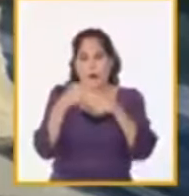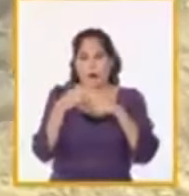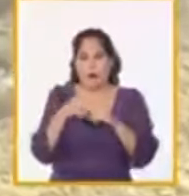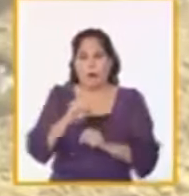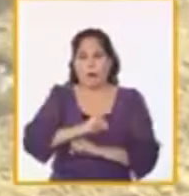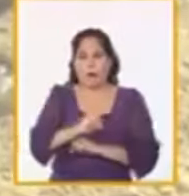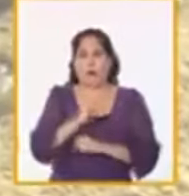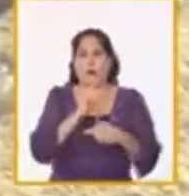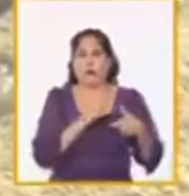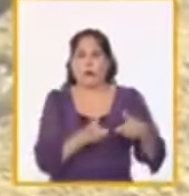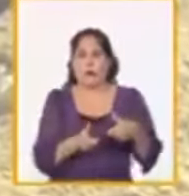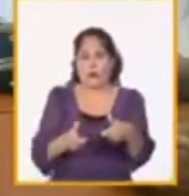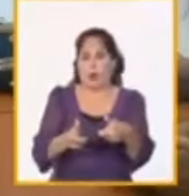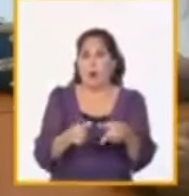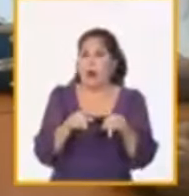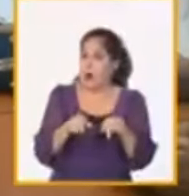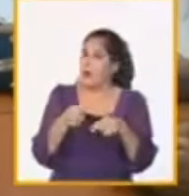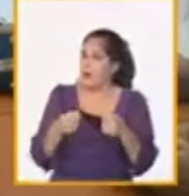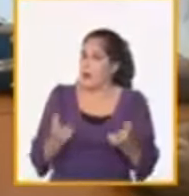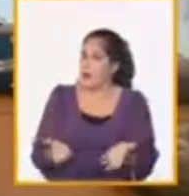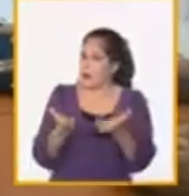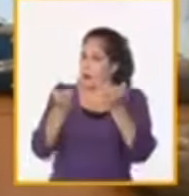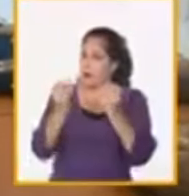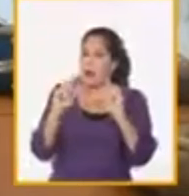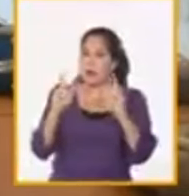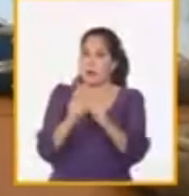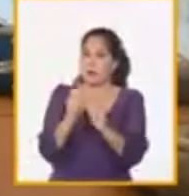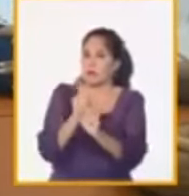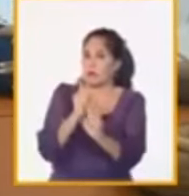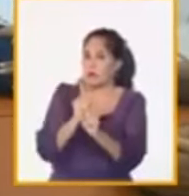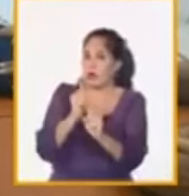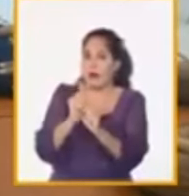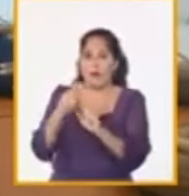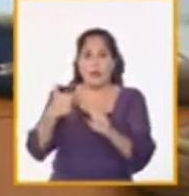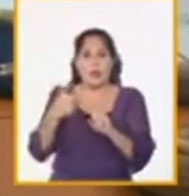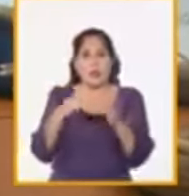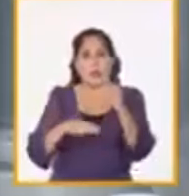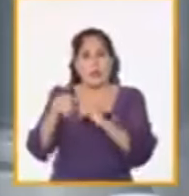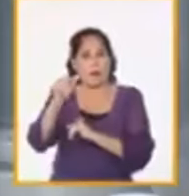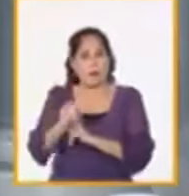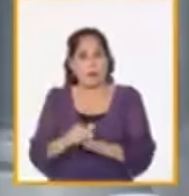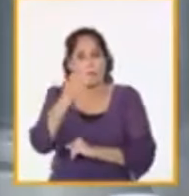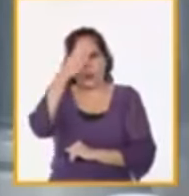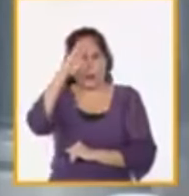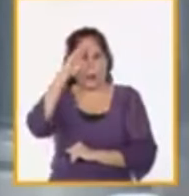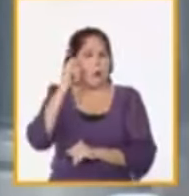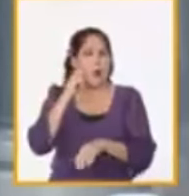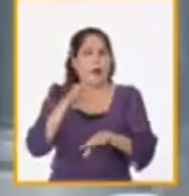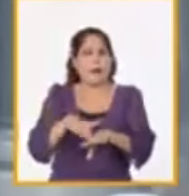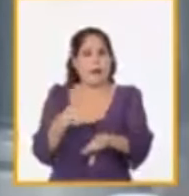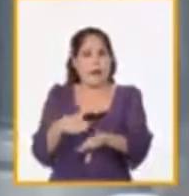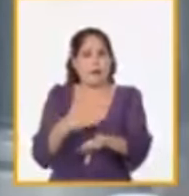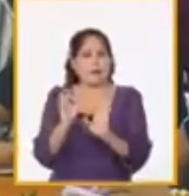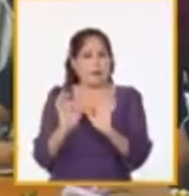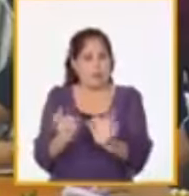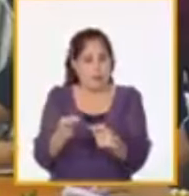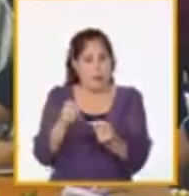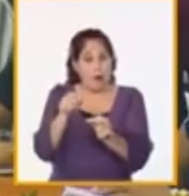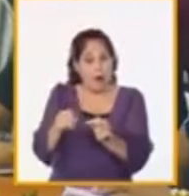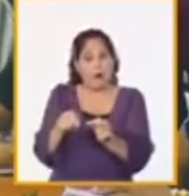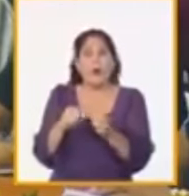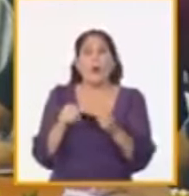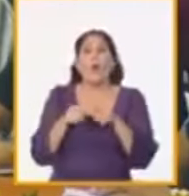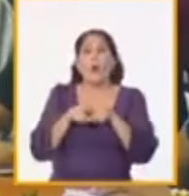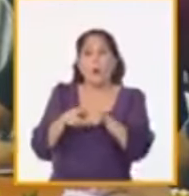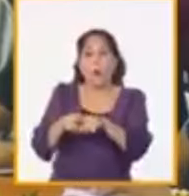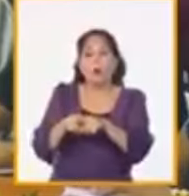ofrecer un panorama diferente. En reunión de trabajo con la viceprimera ministra de Cuba, Inés María Chatman Guao, en la que la acompañaron el